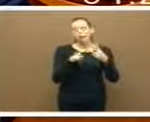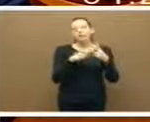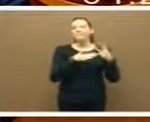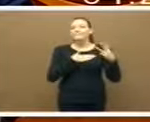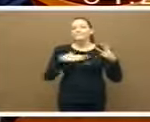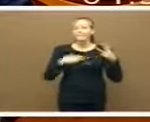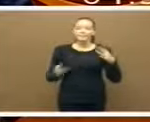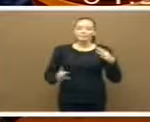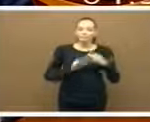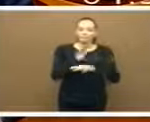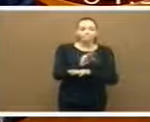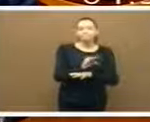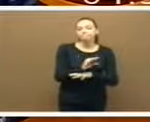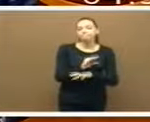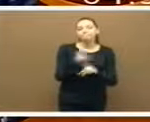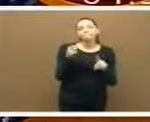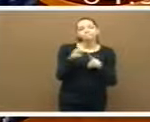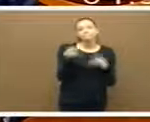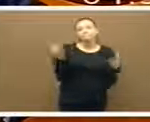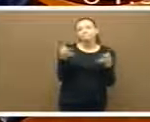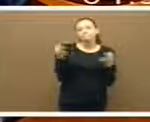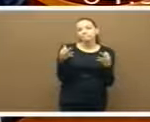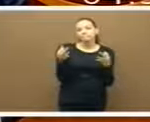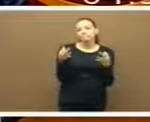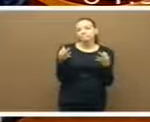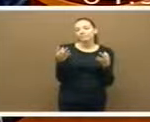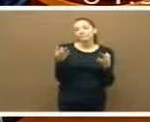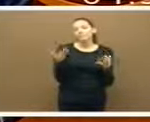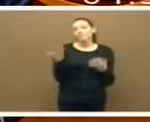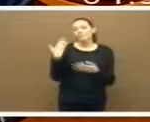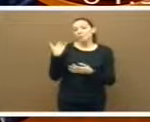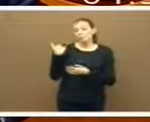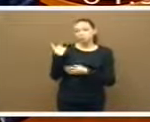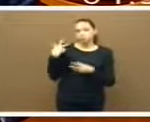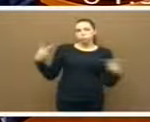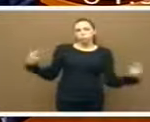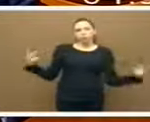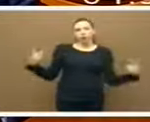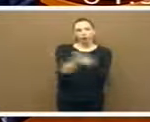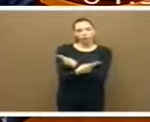compensar el recorte brutal que tuvieron la aportación de la Junta de Extremadura